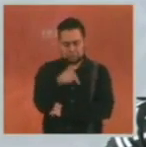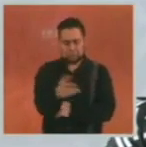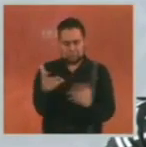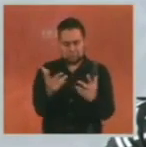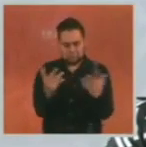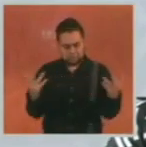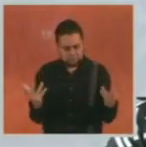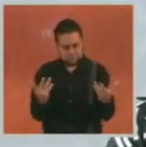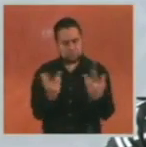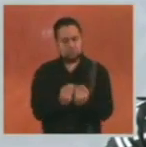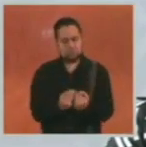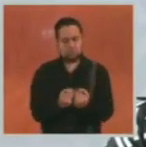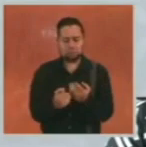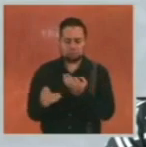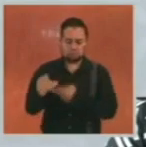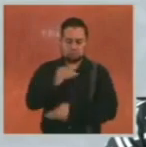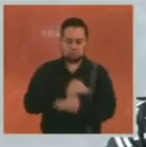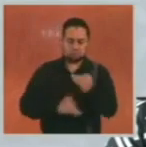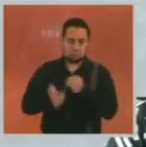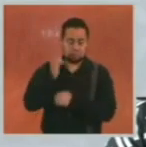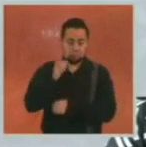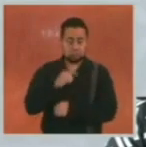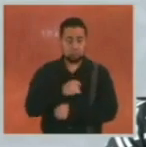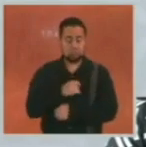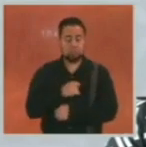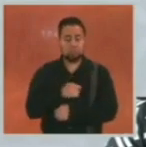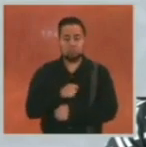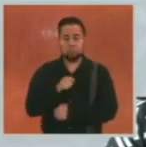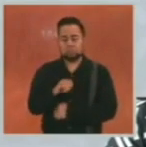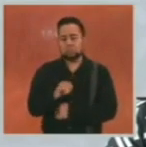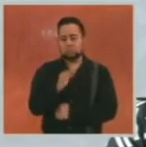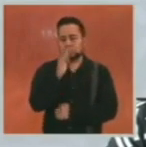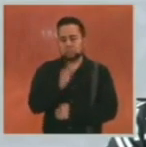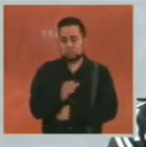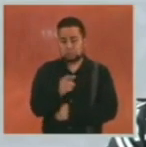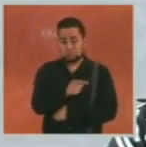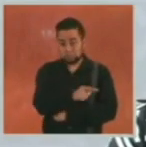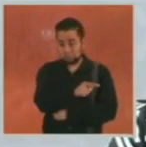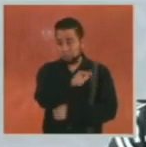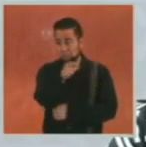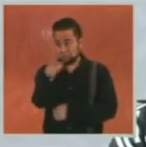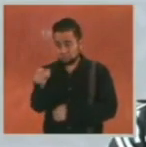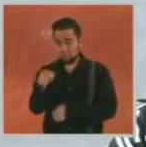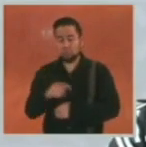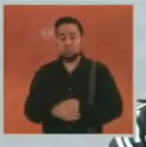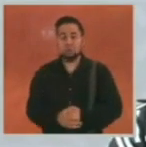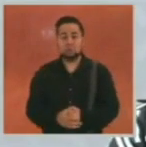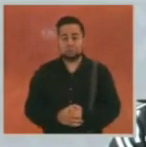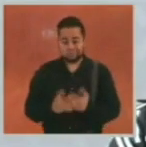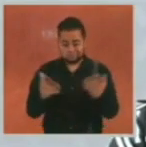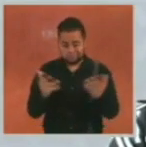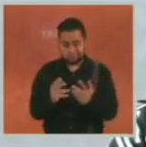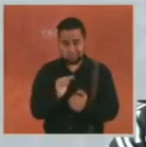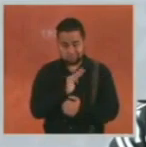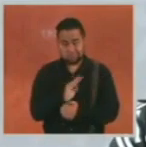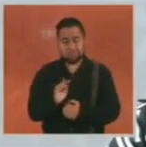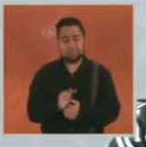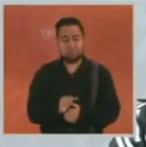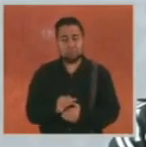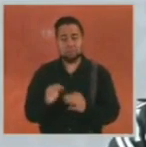entre todos y me gustaría principalmente que ustedes lo hagan